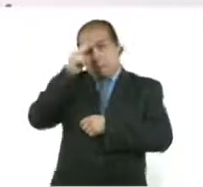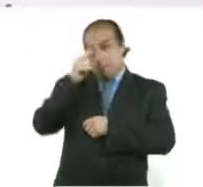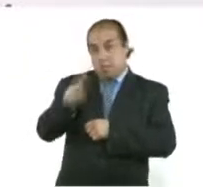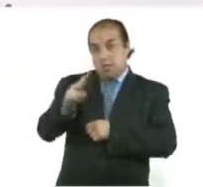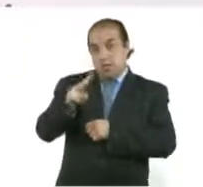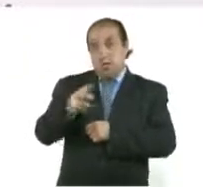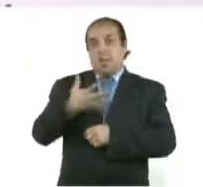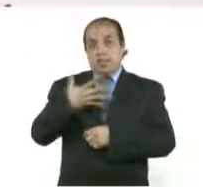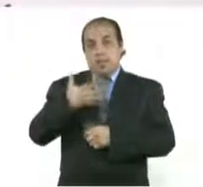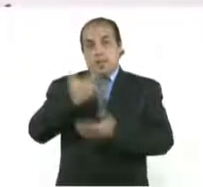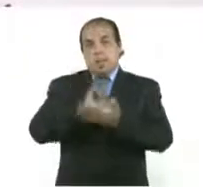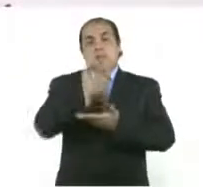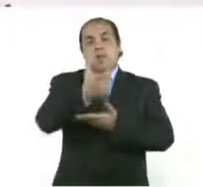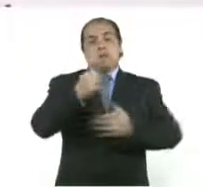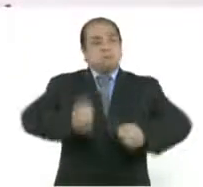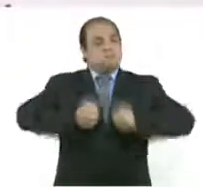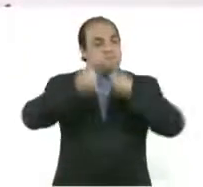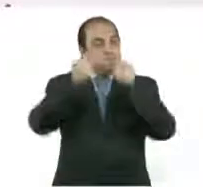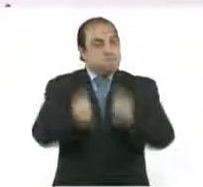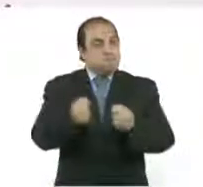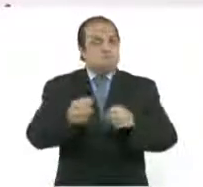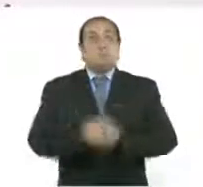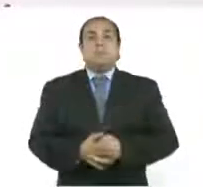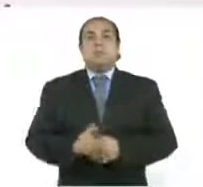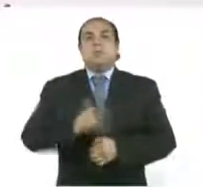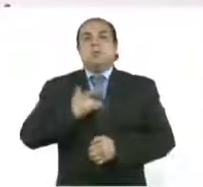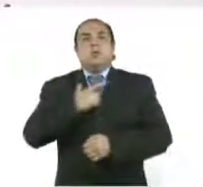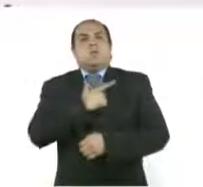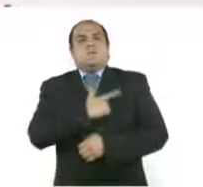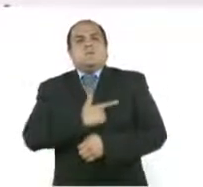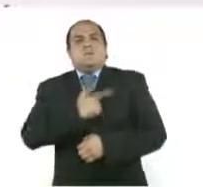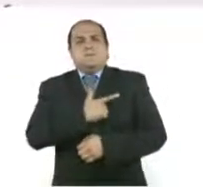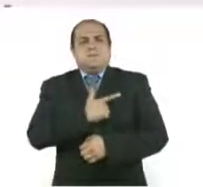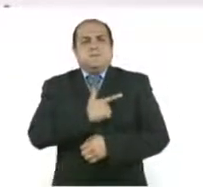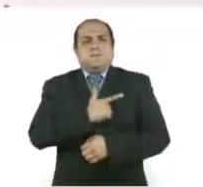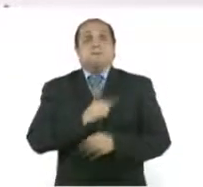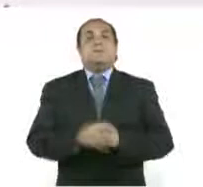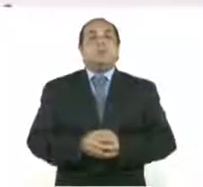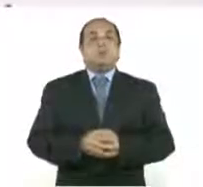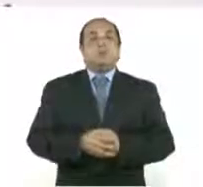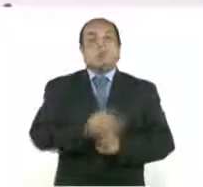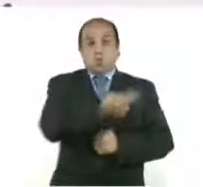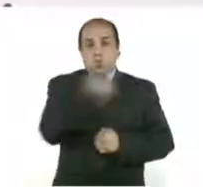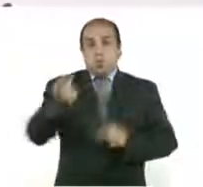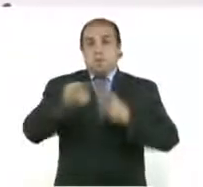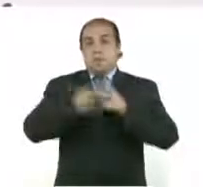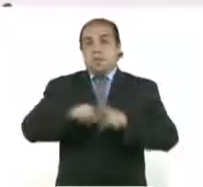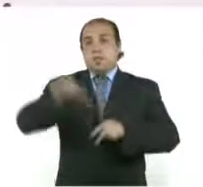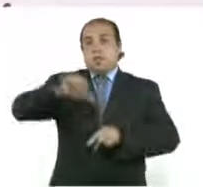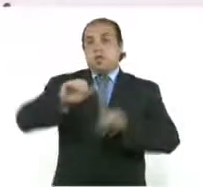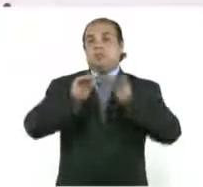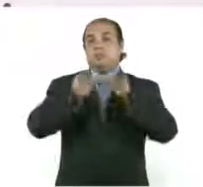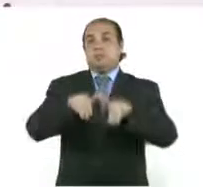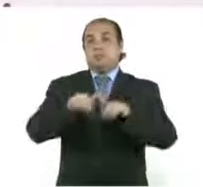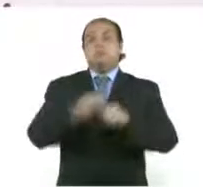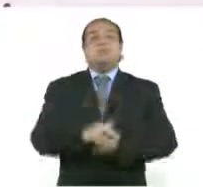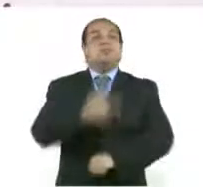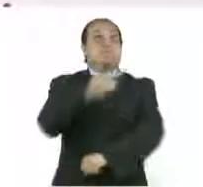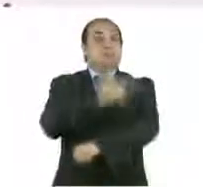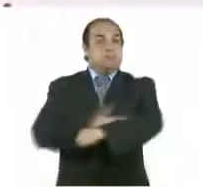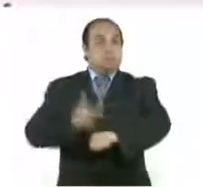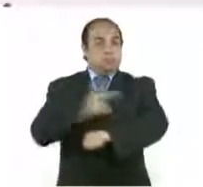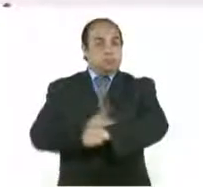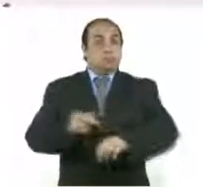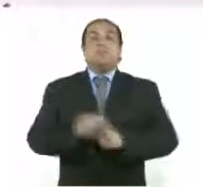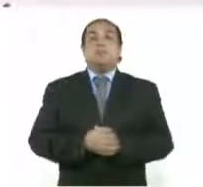seguro. Y por eso nos da mucho gusto que ustedes inicien el día de hoy su trámite. Para nosotros es